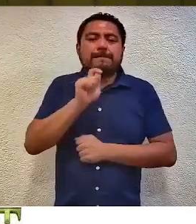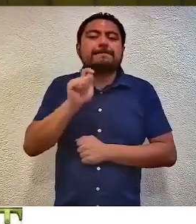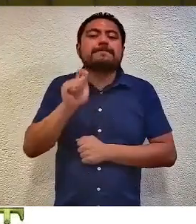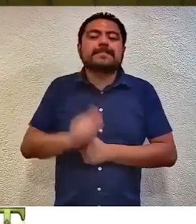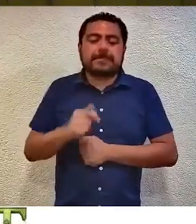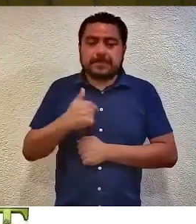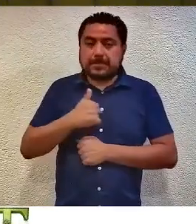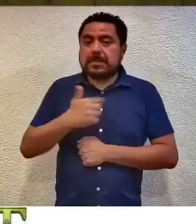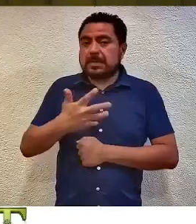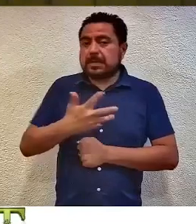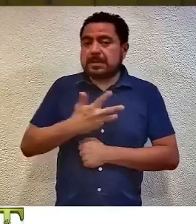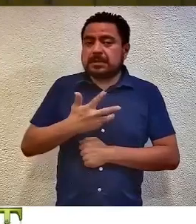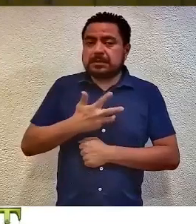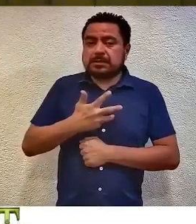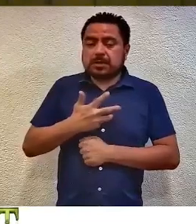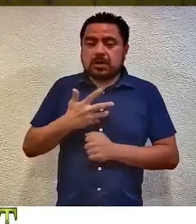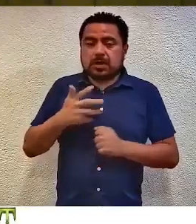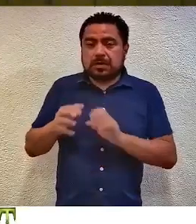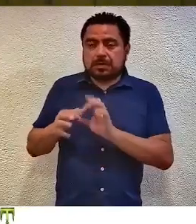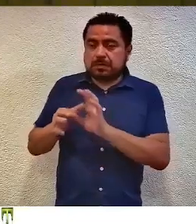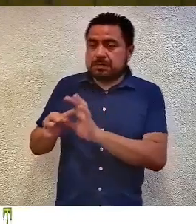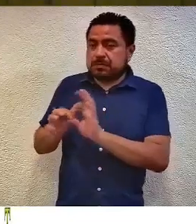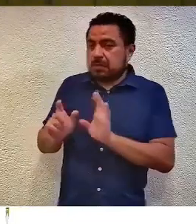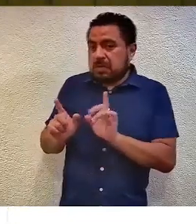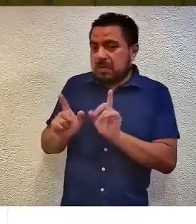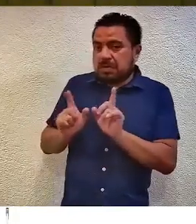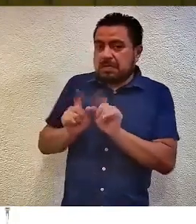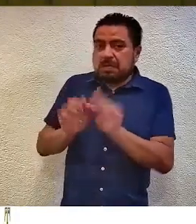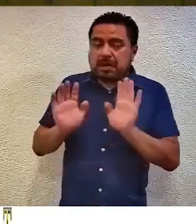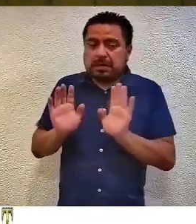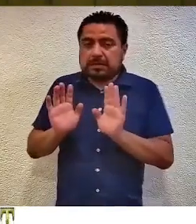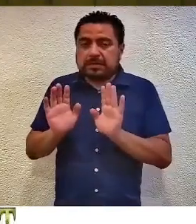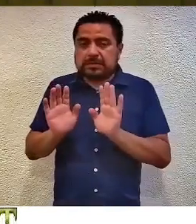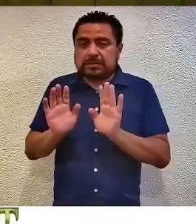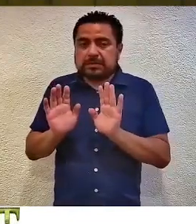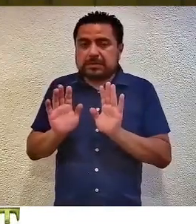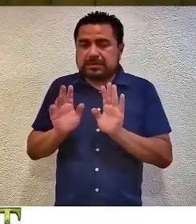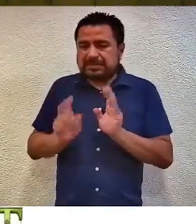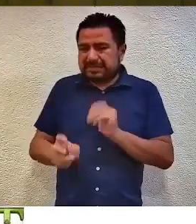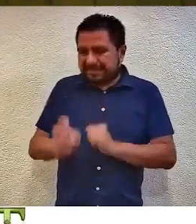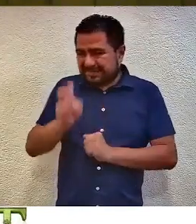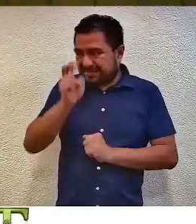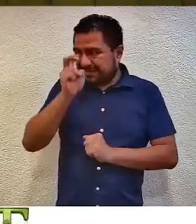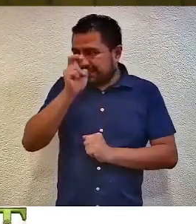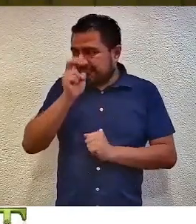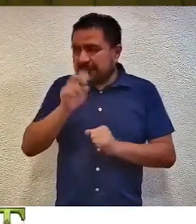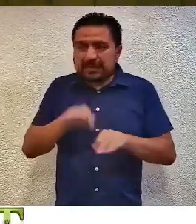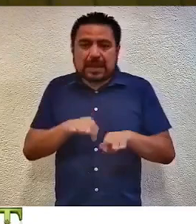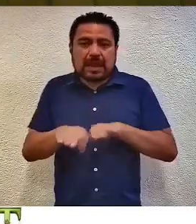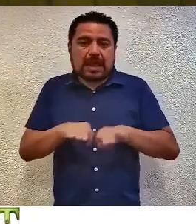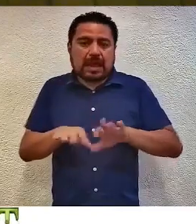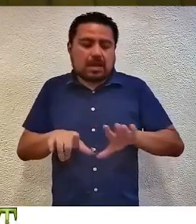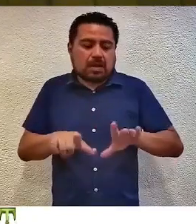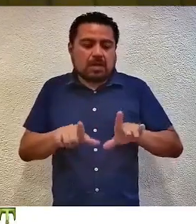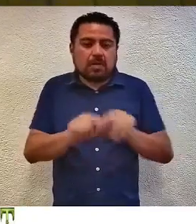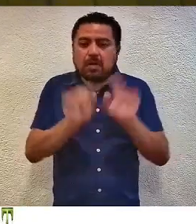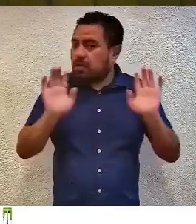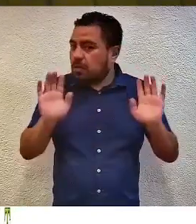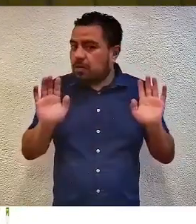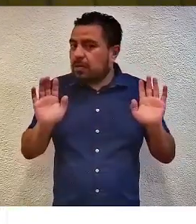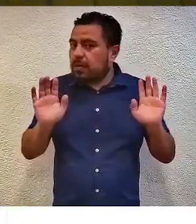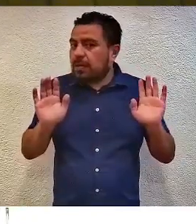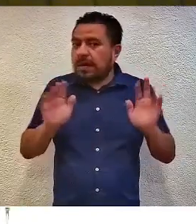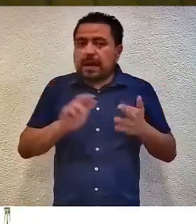tengo, o relación podríamos llamarle, es estrictamente laboral. Es